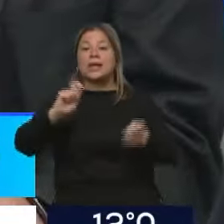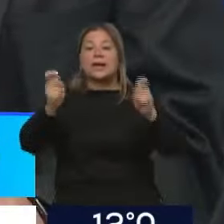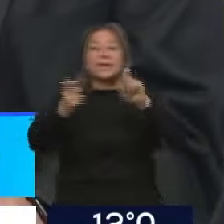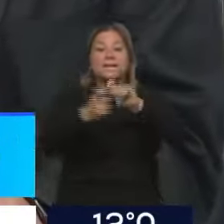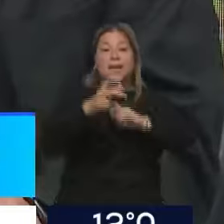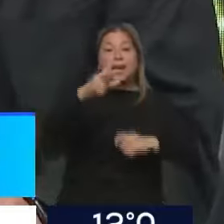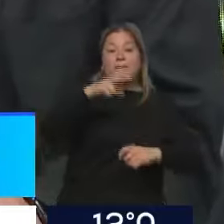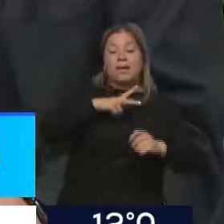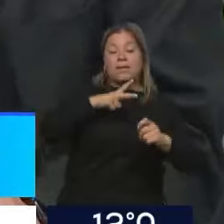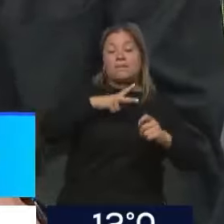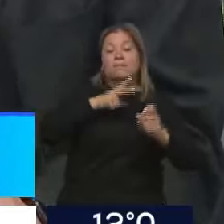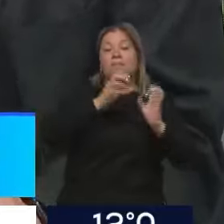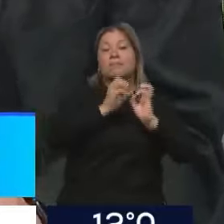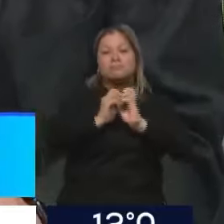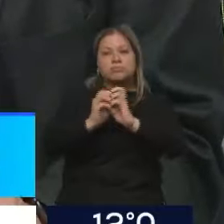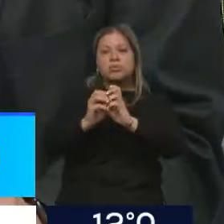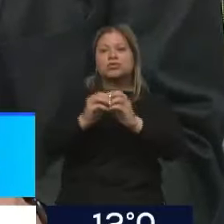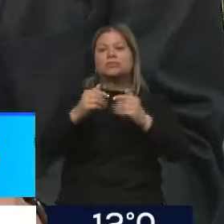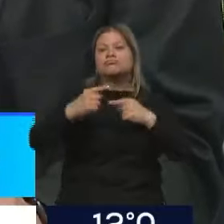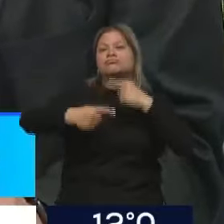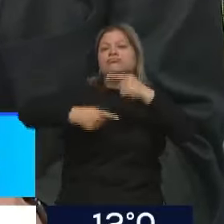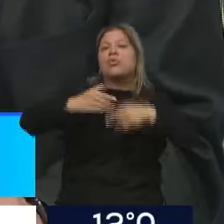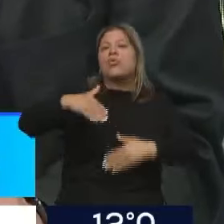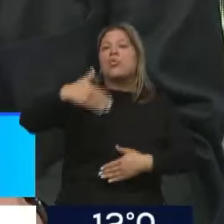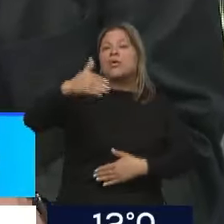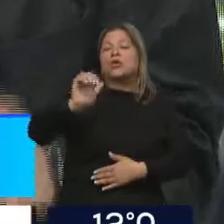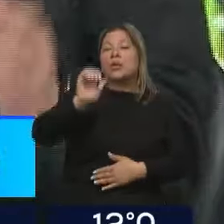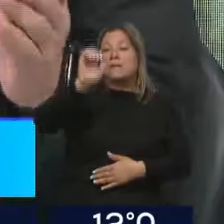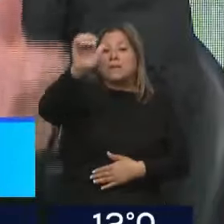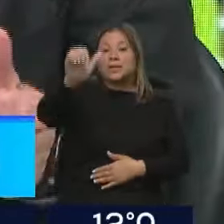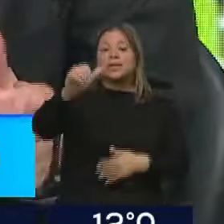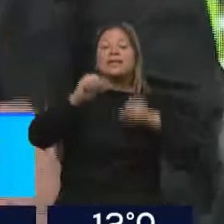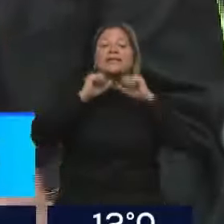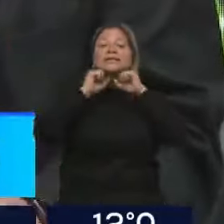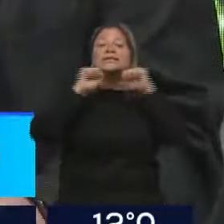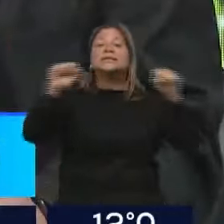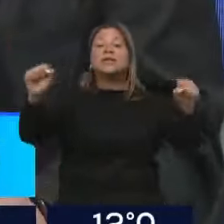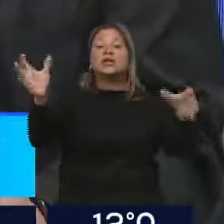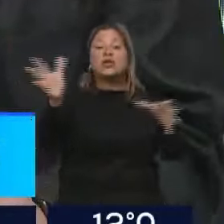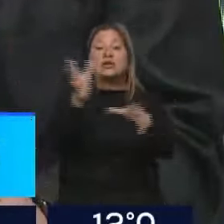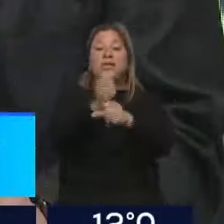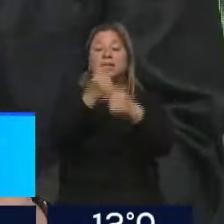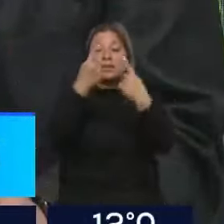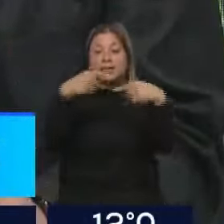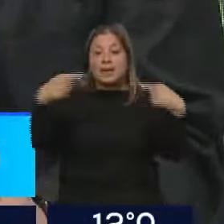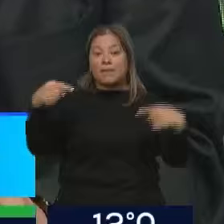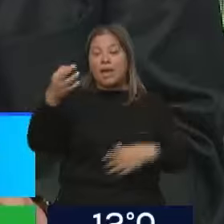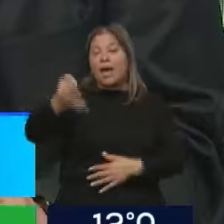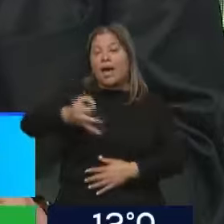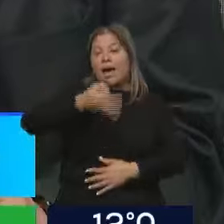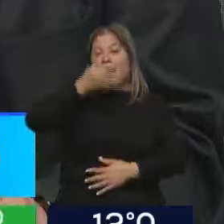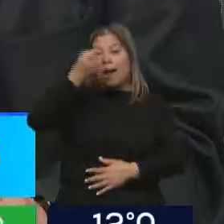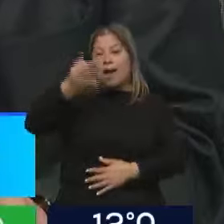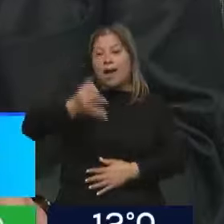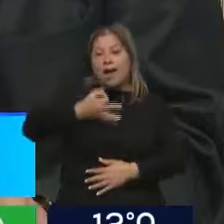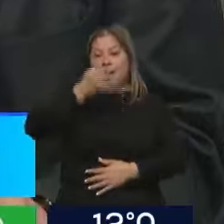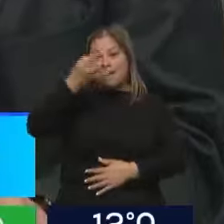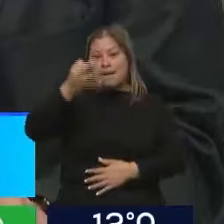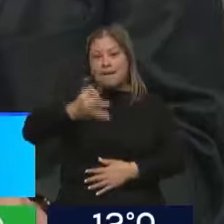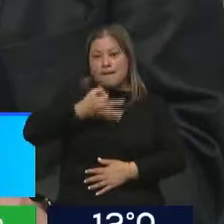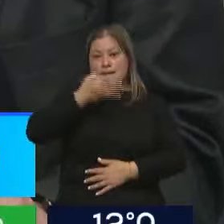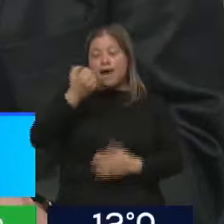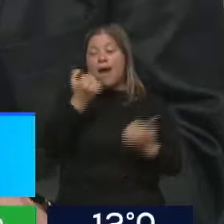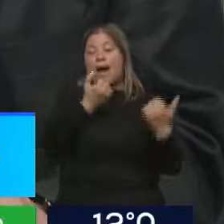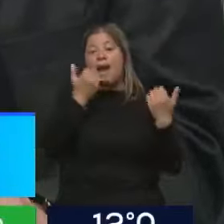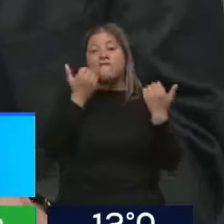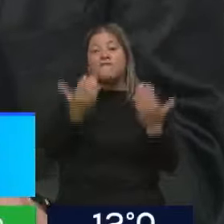decía Franco Mojeta, que es el secretario de Transporte, hablando precisamente allí en este plenario de comisiones en